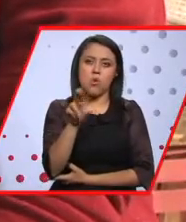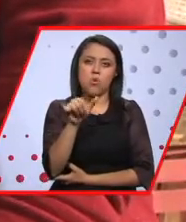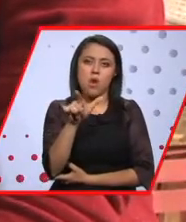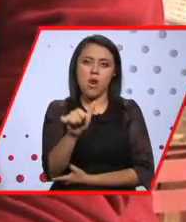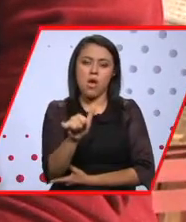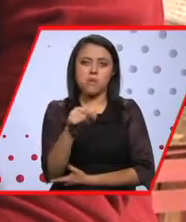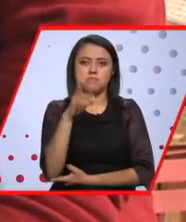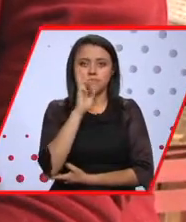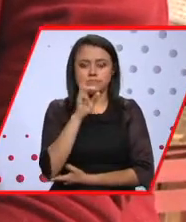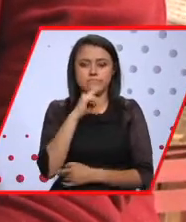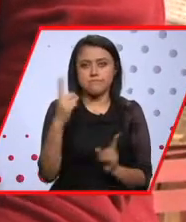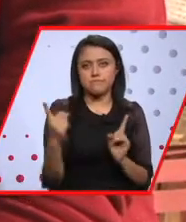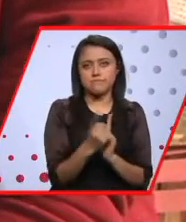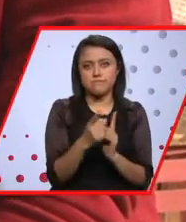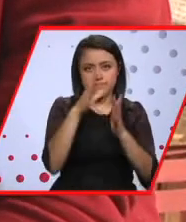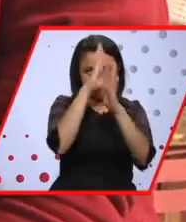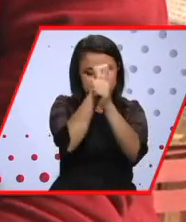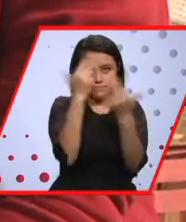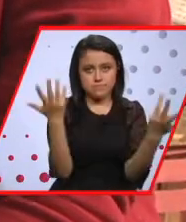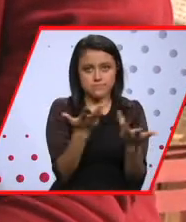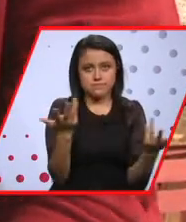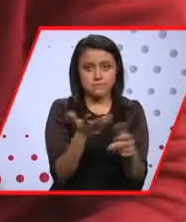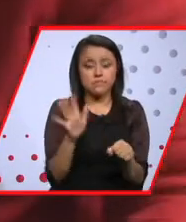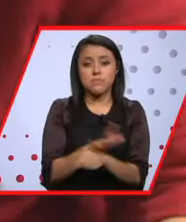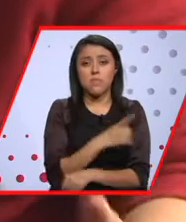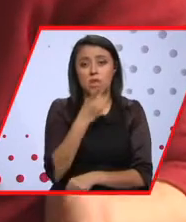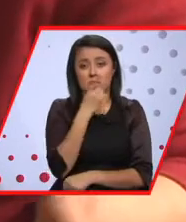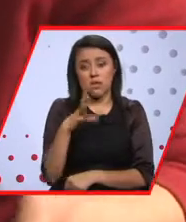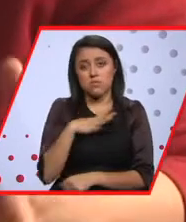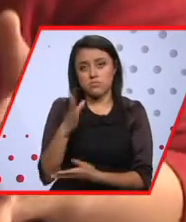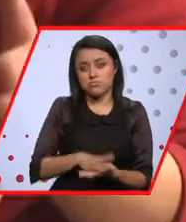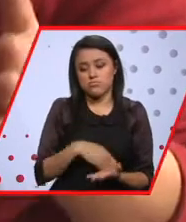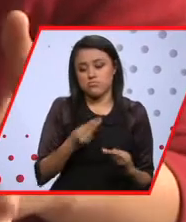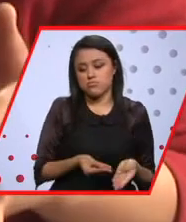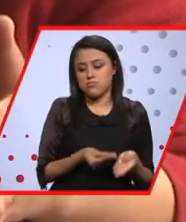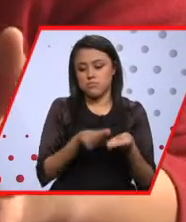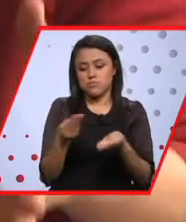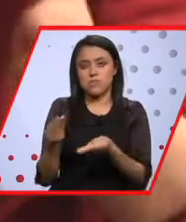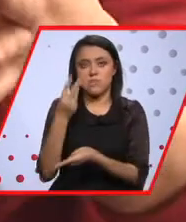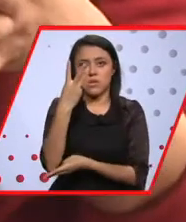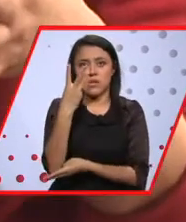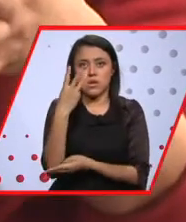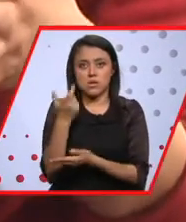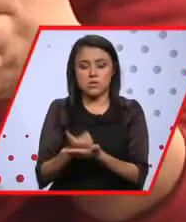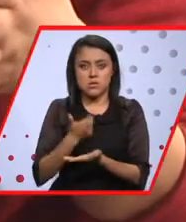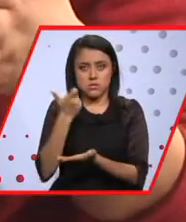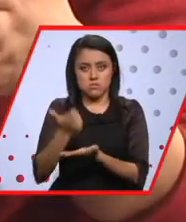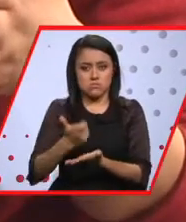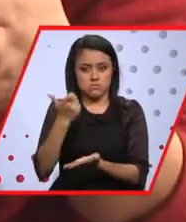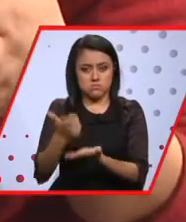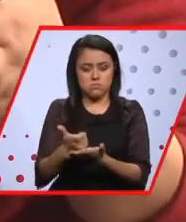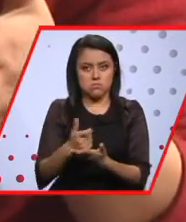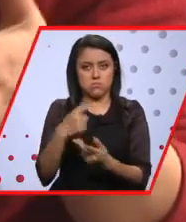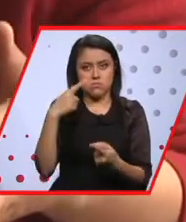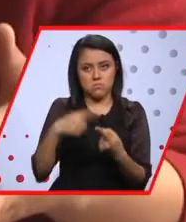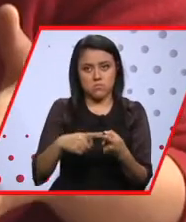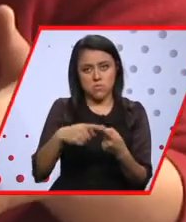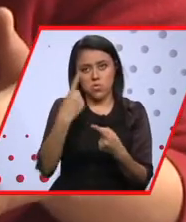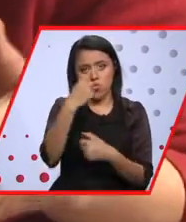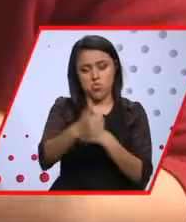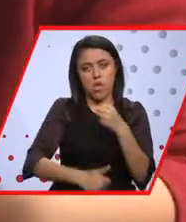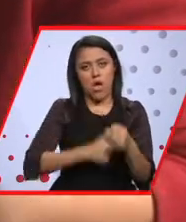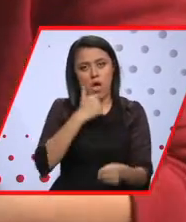hizo el trato y el trato fue de que se le pagó, se le cubrió en 3 pagos, se le cubrió la renta de un